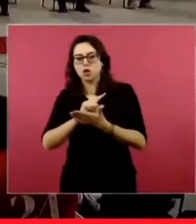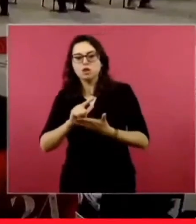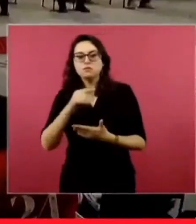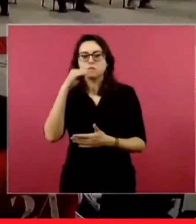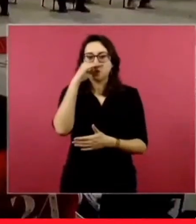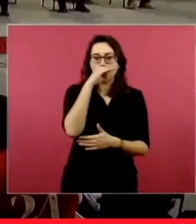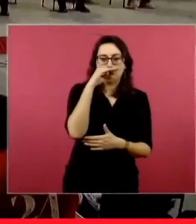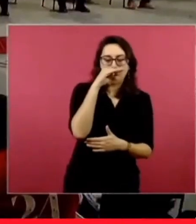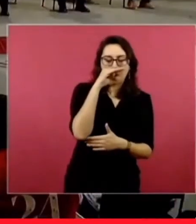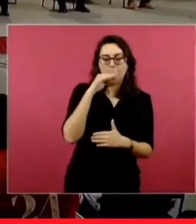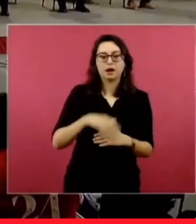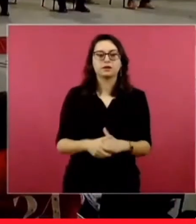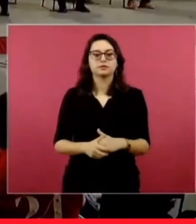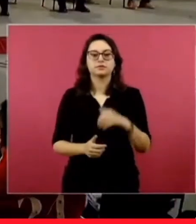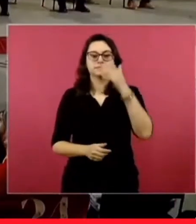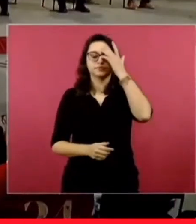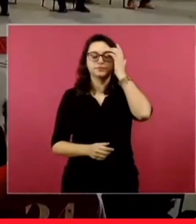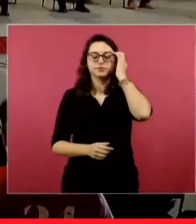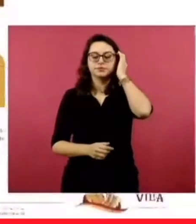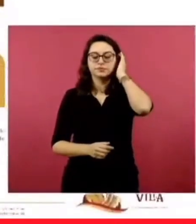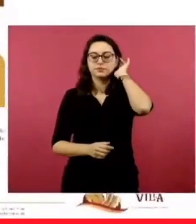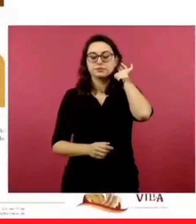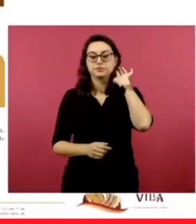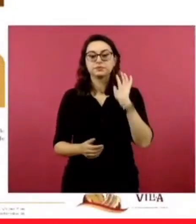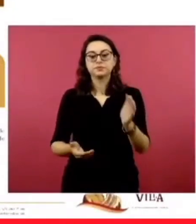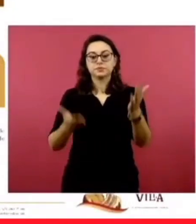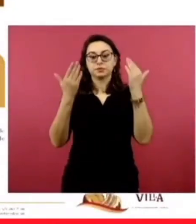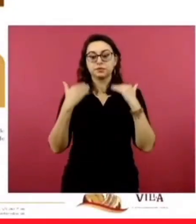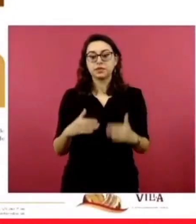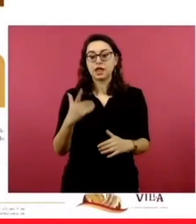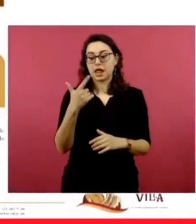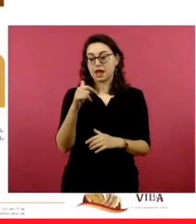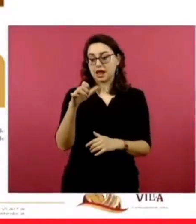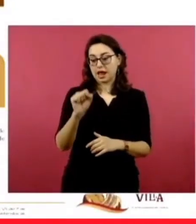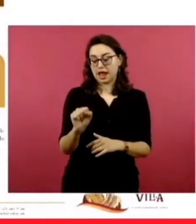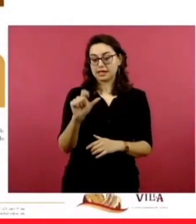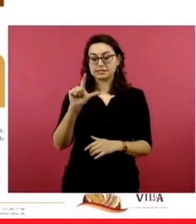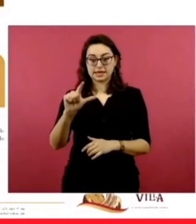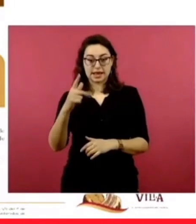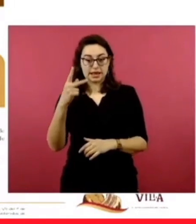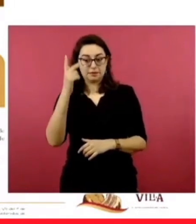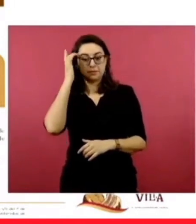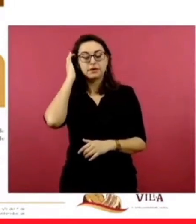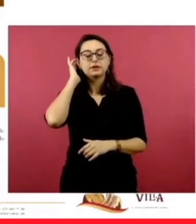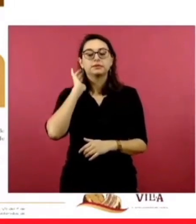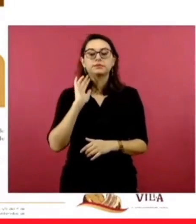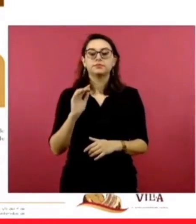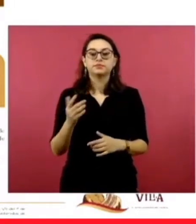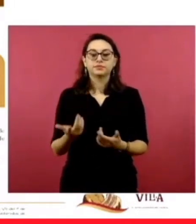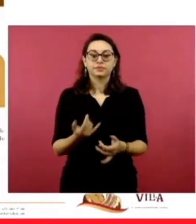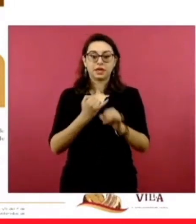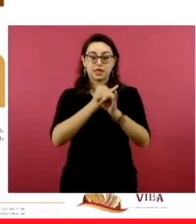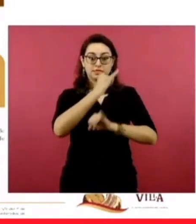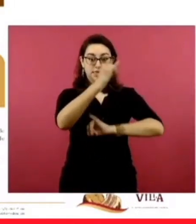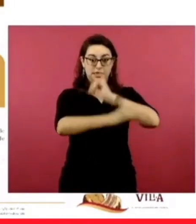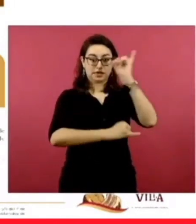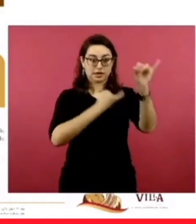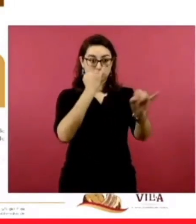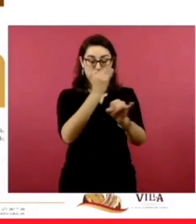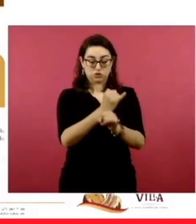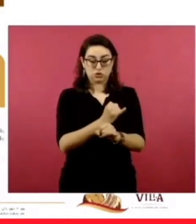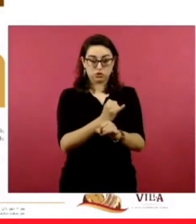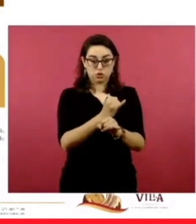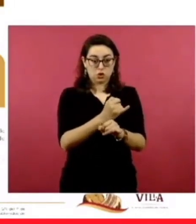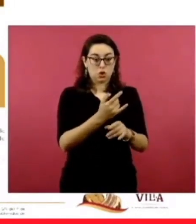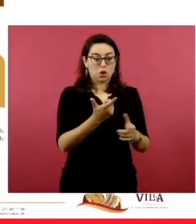¿Quiénes quieren el gas LP? Tenemos nosotros que con corte al 19 de julio, el precio internacional